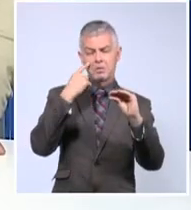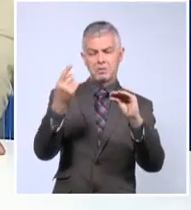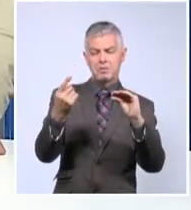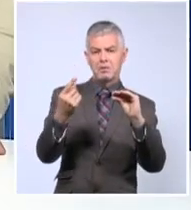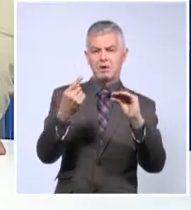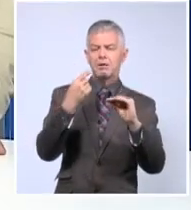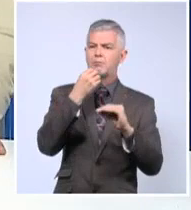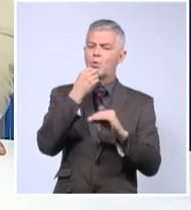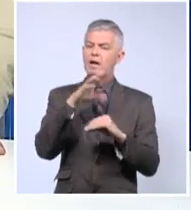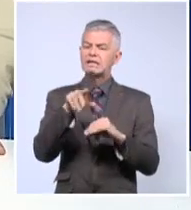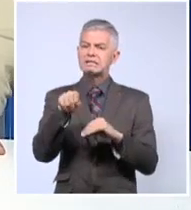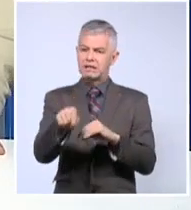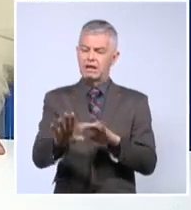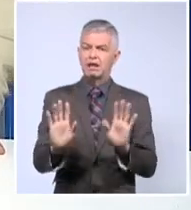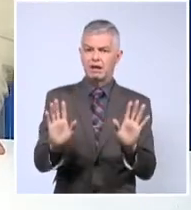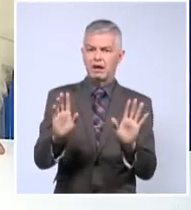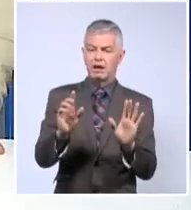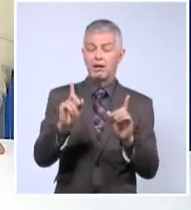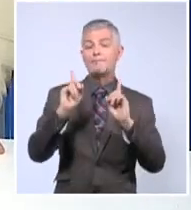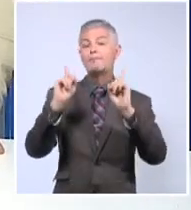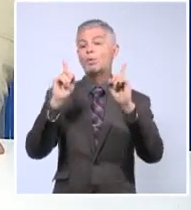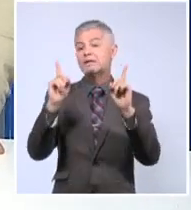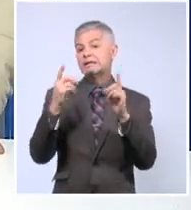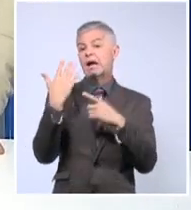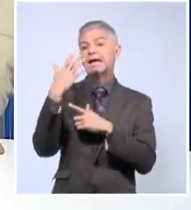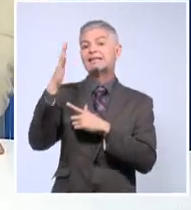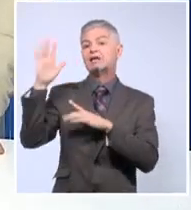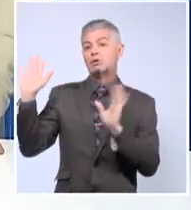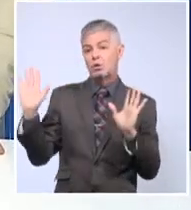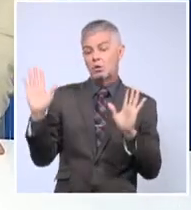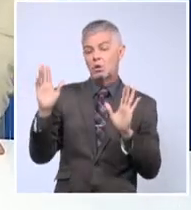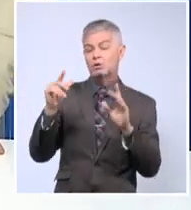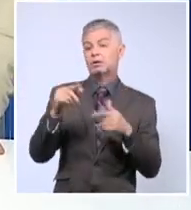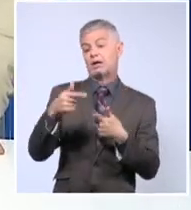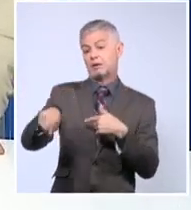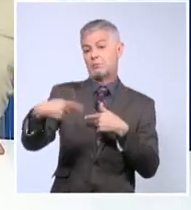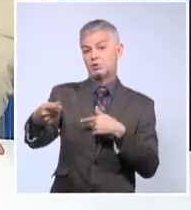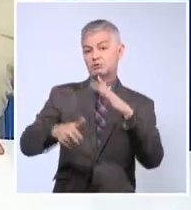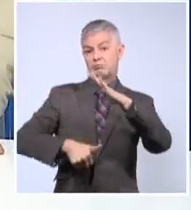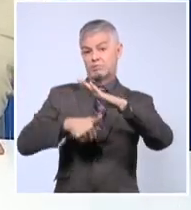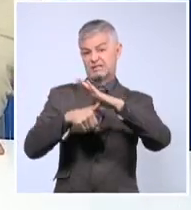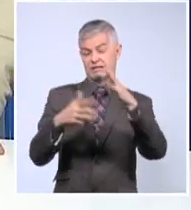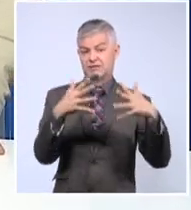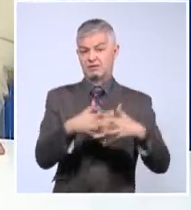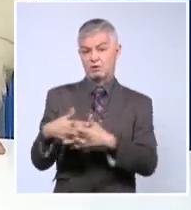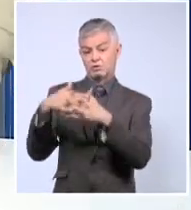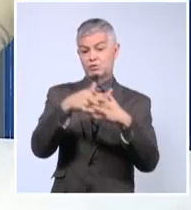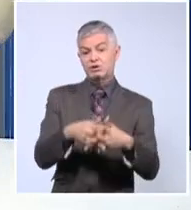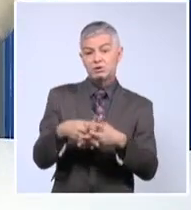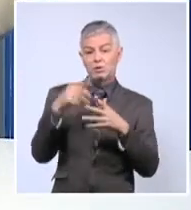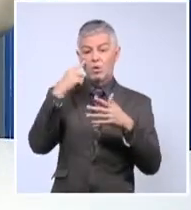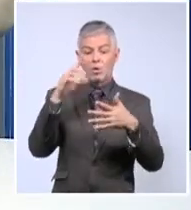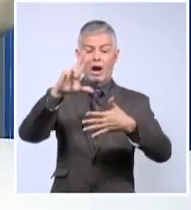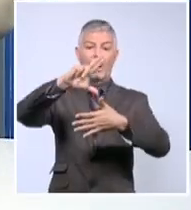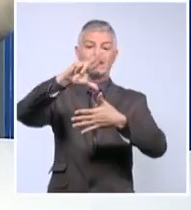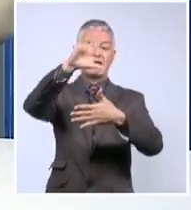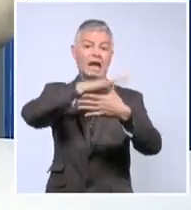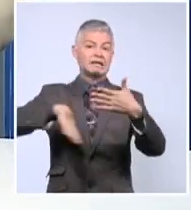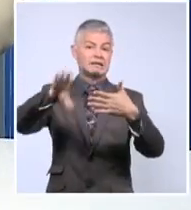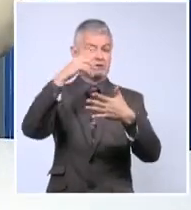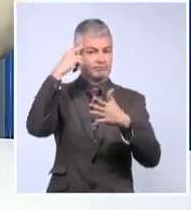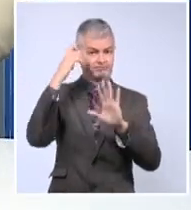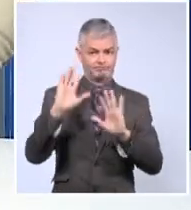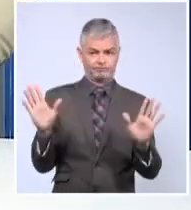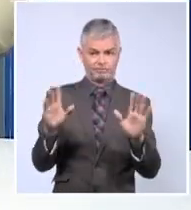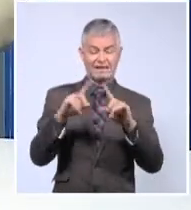lo que podría ser la política exterior hacia América Latina de la próxima administración en la Casa Blanca. A ver, sobre el tema